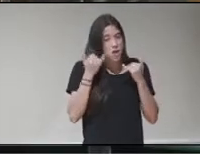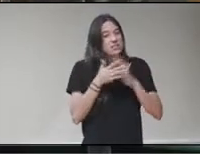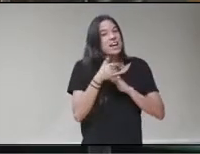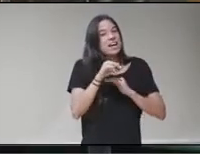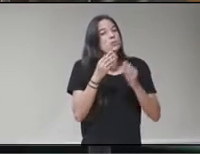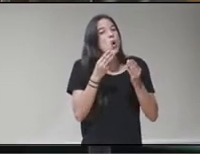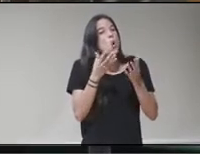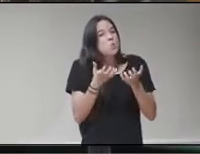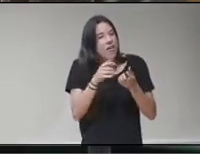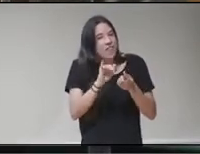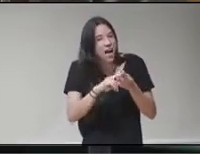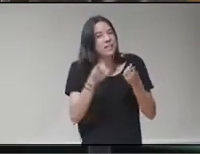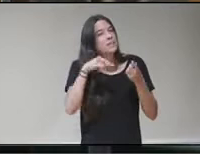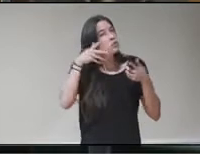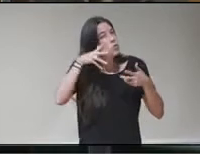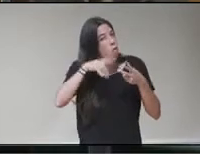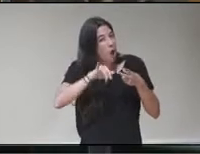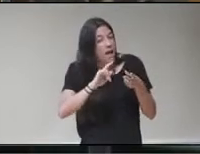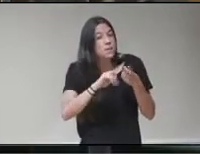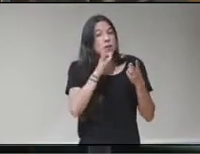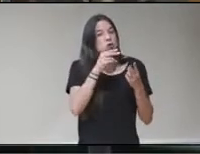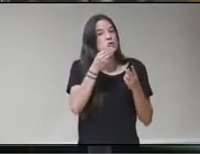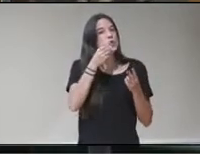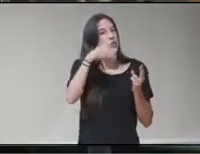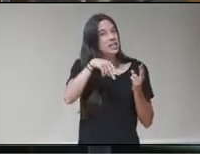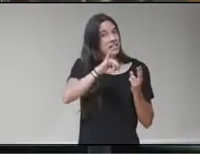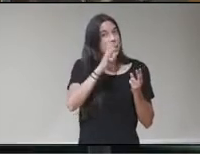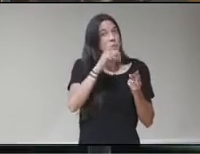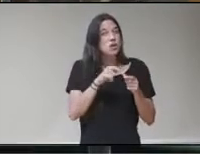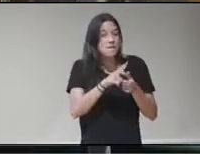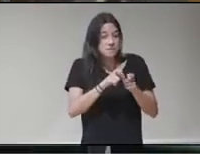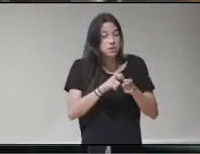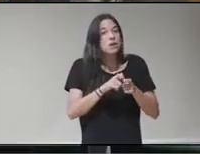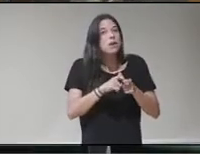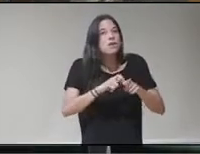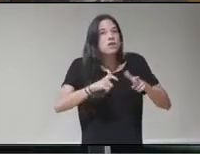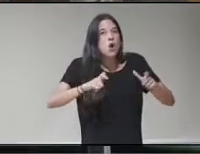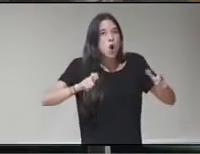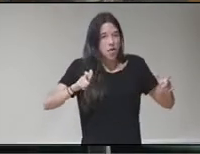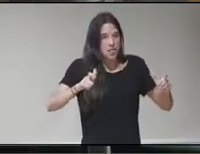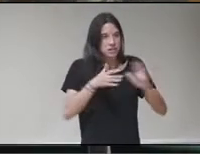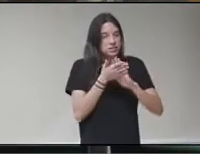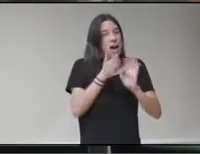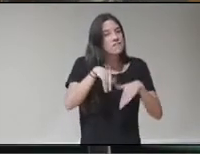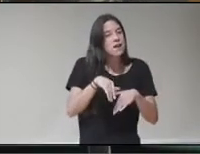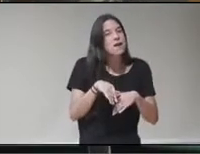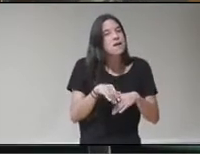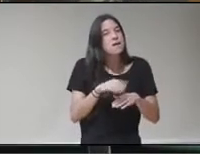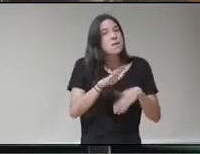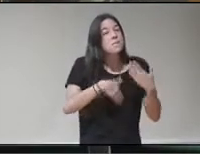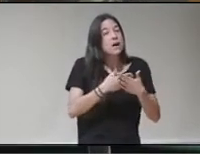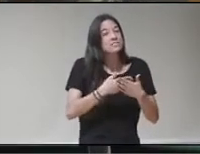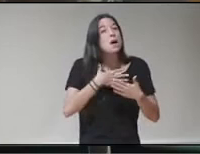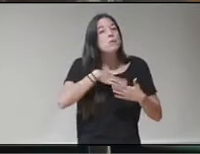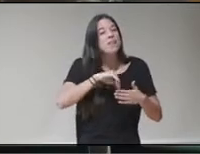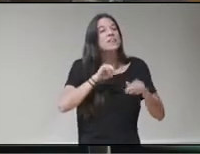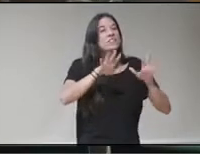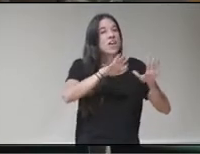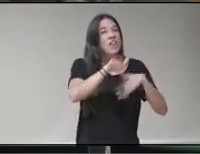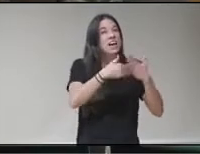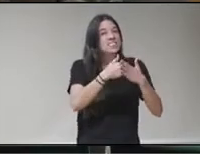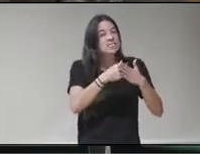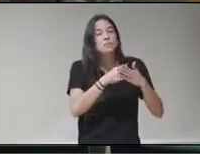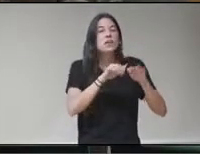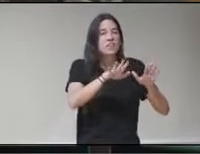hay nutrientes, y eso hace que florezca una microbiota en esos lugares que alcanza pues, valores de hasta 10 elevado a 7, como veis